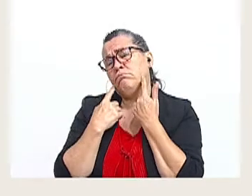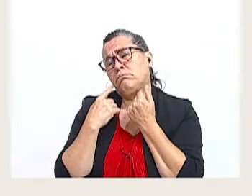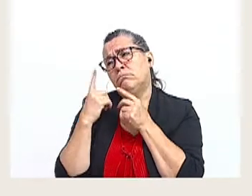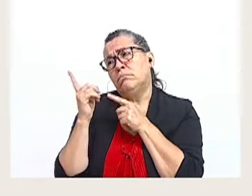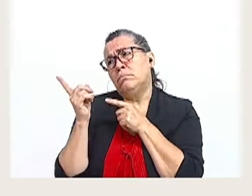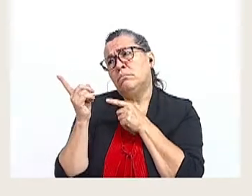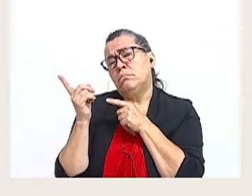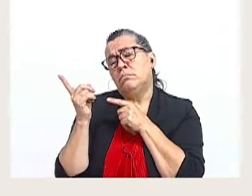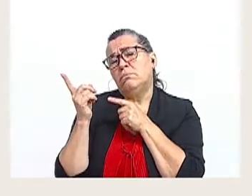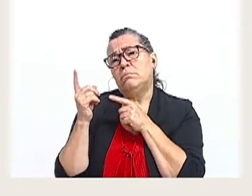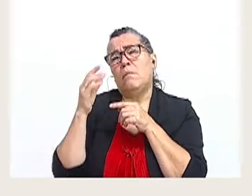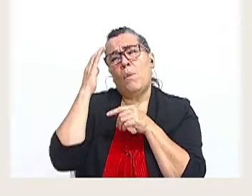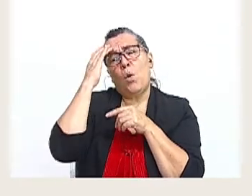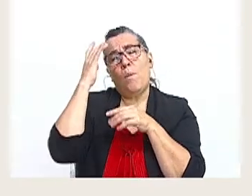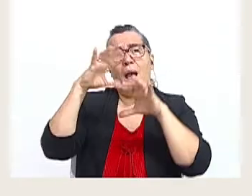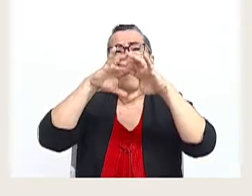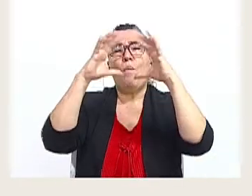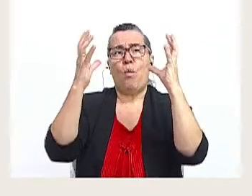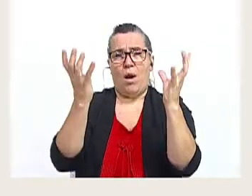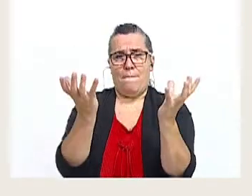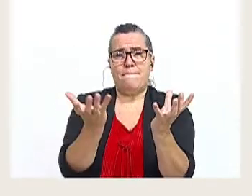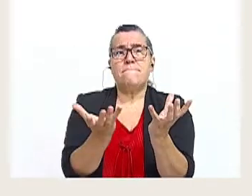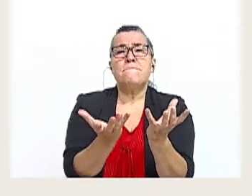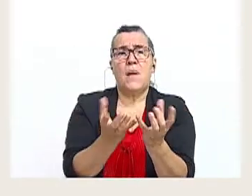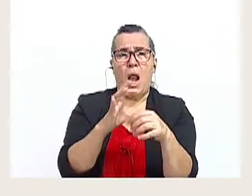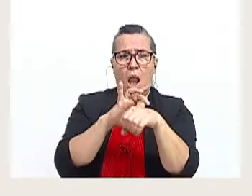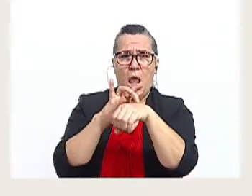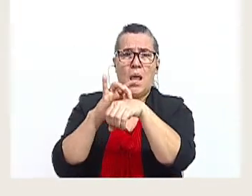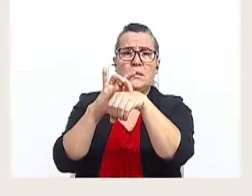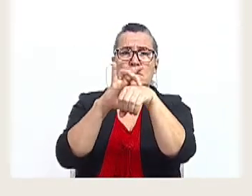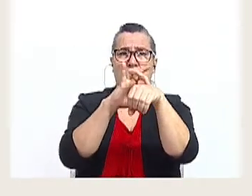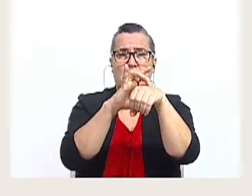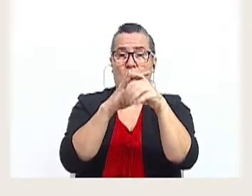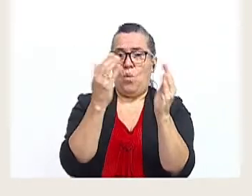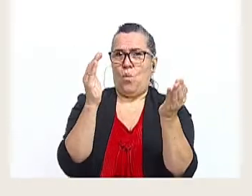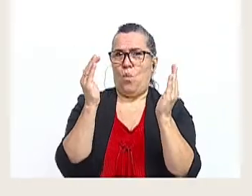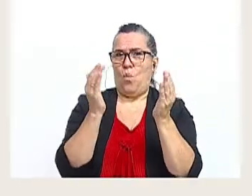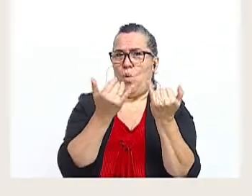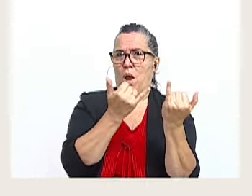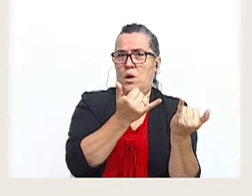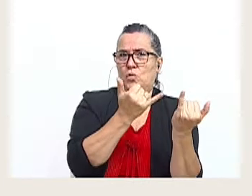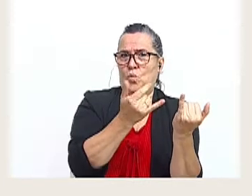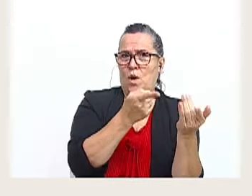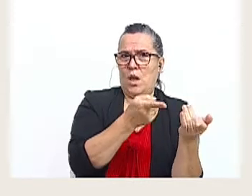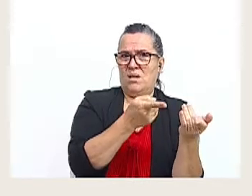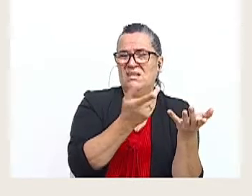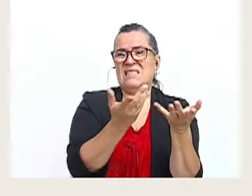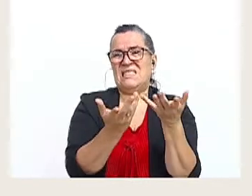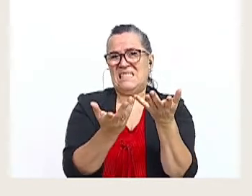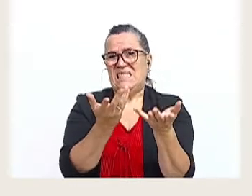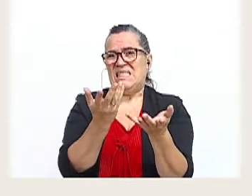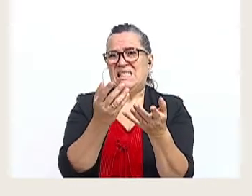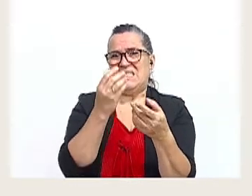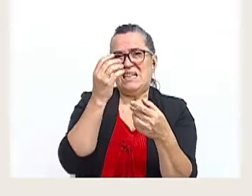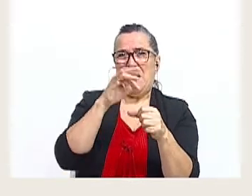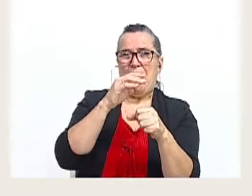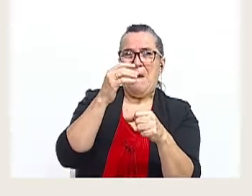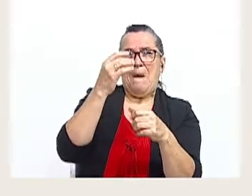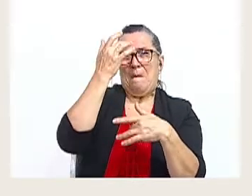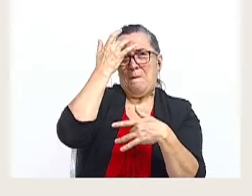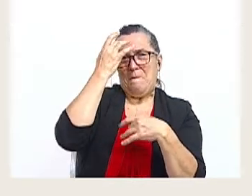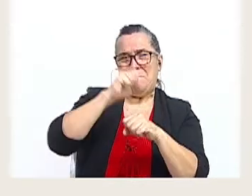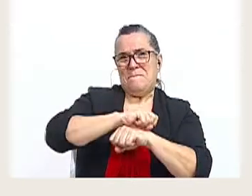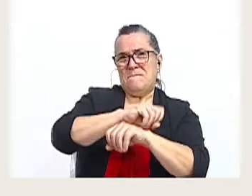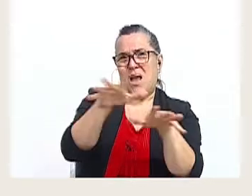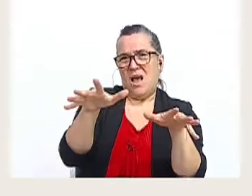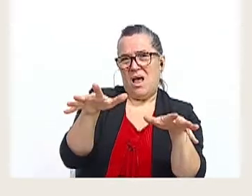por su planeta. Bueno, si lo comparamos con la actualidad, con la pandemia y demás